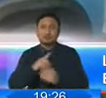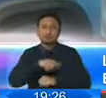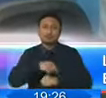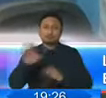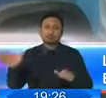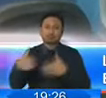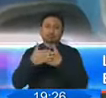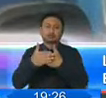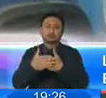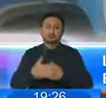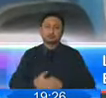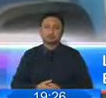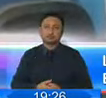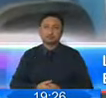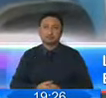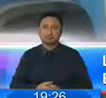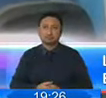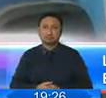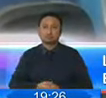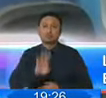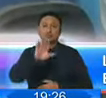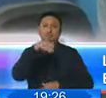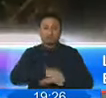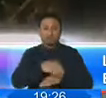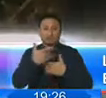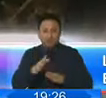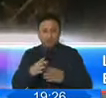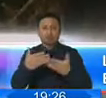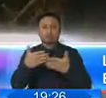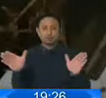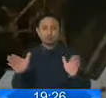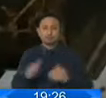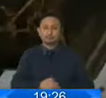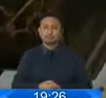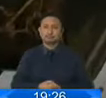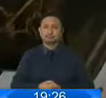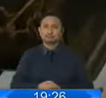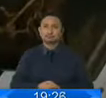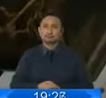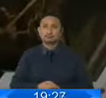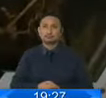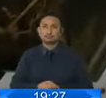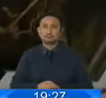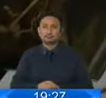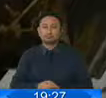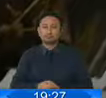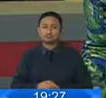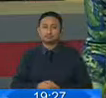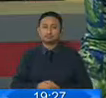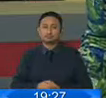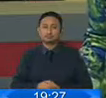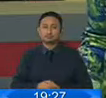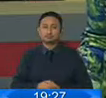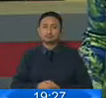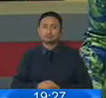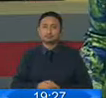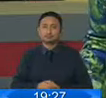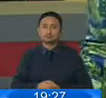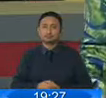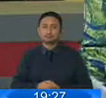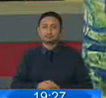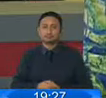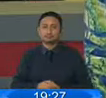el paso, que se reabrió a partir de las 4 de la tarde. Desde la provincia de Pastaza, informó Carmita Argotti. Nos